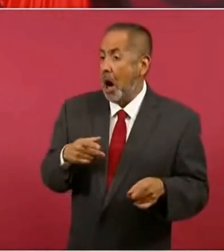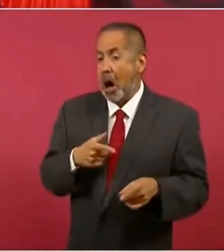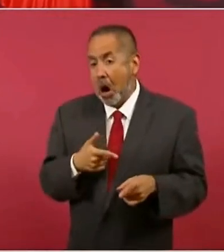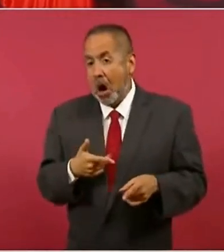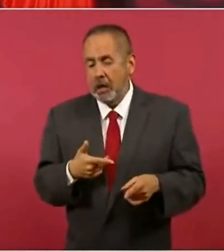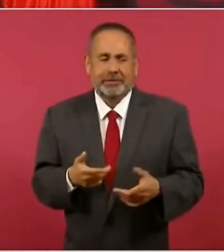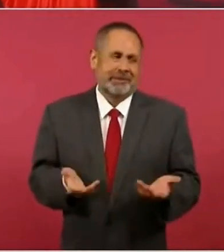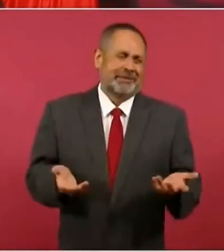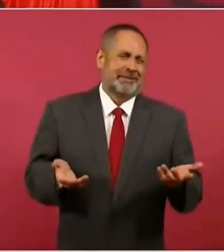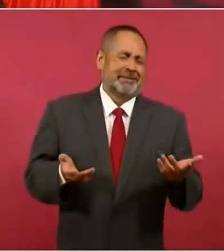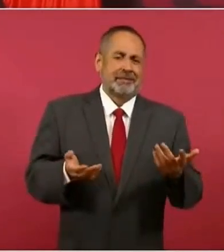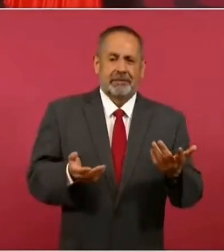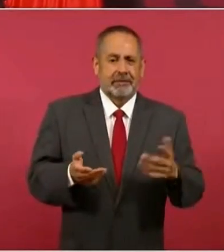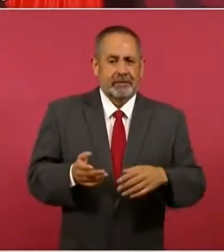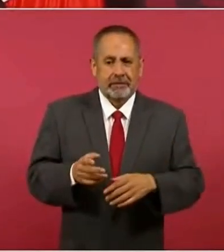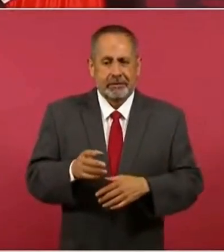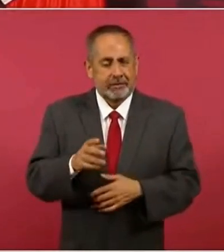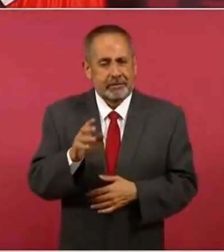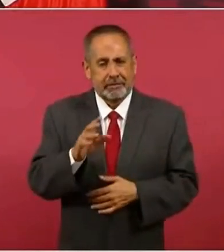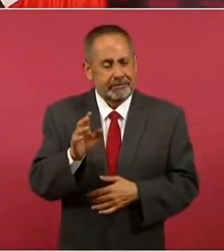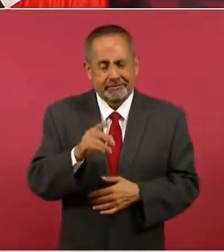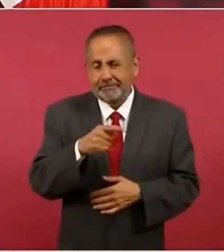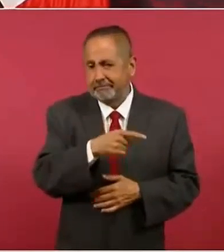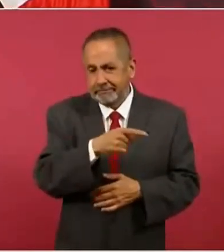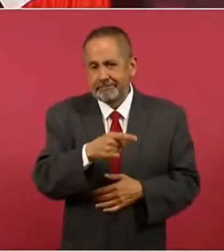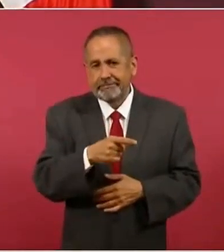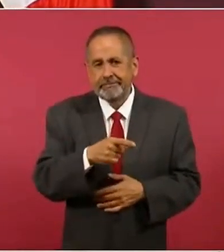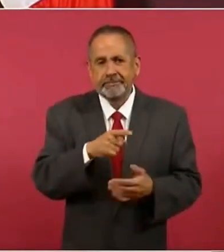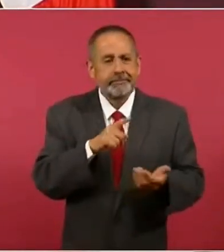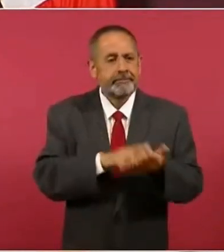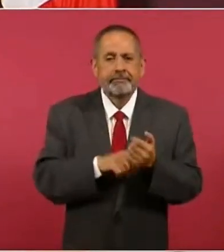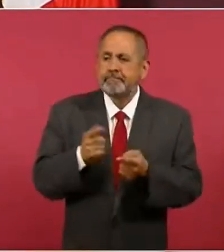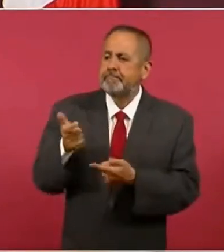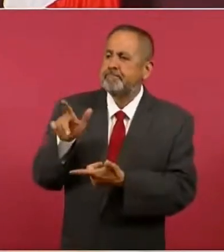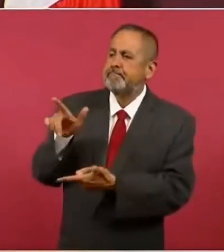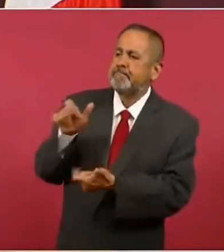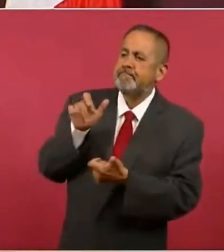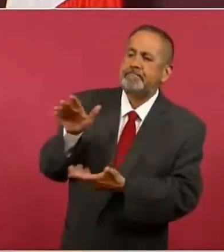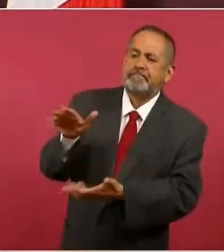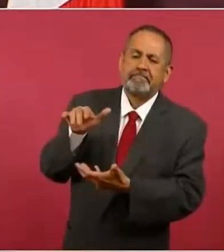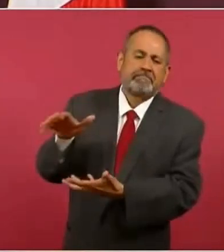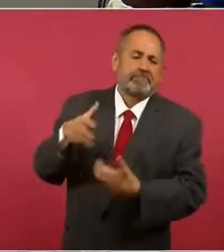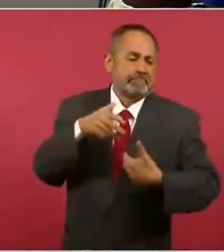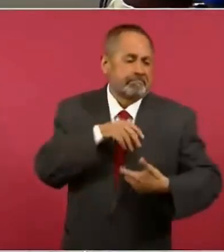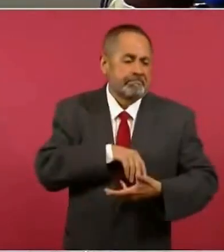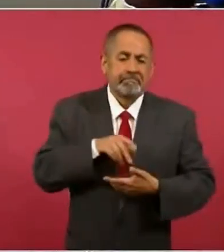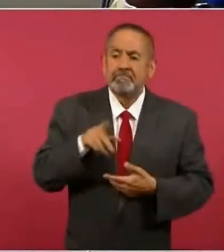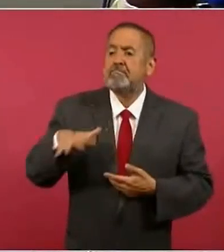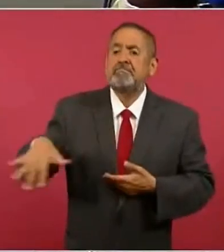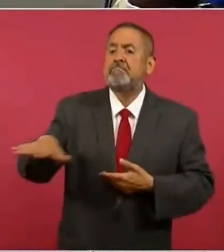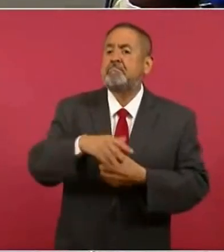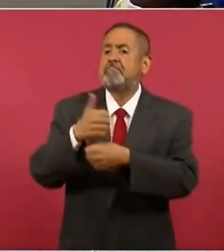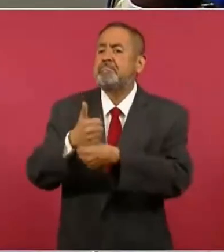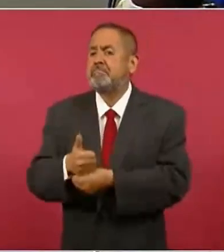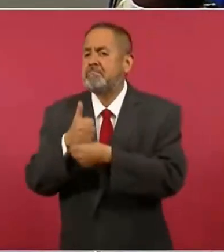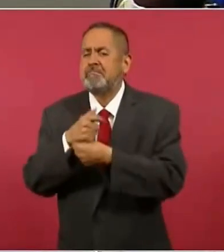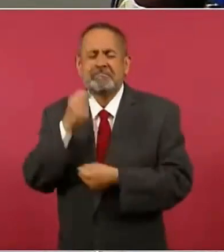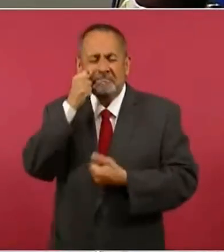y todo esto desde luego a costillas del erario con el sufrimiento de la gente